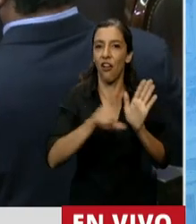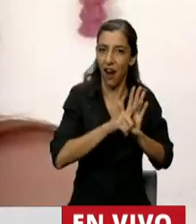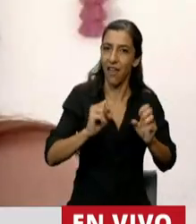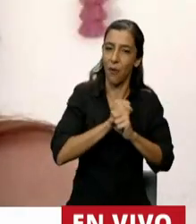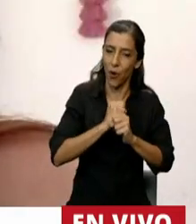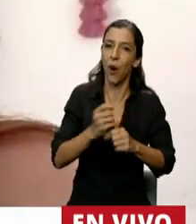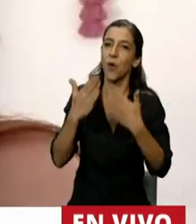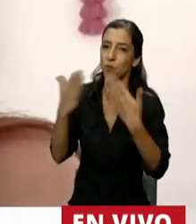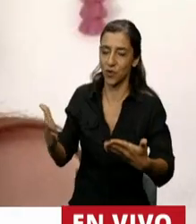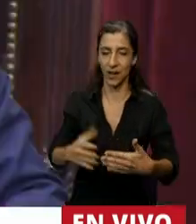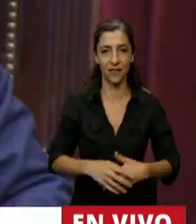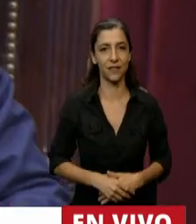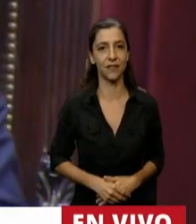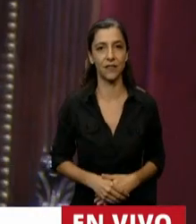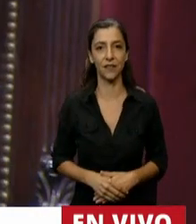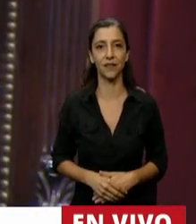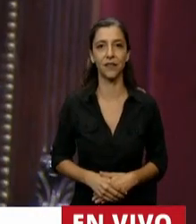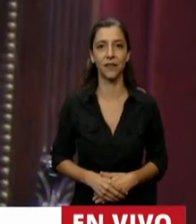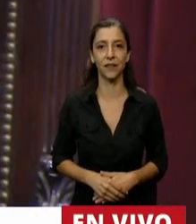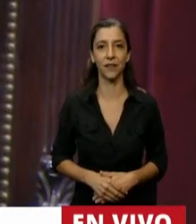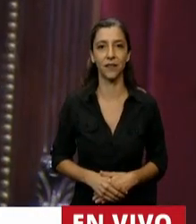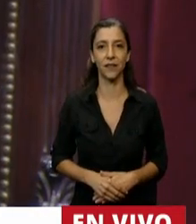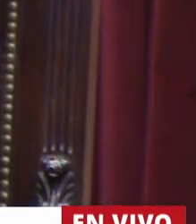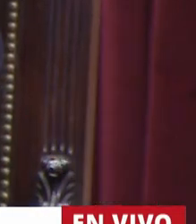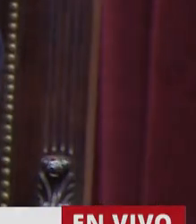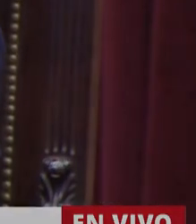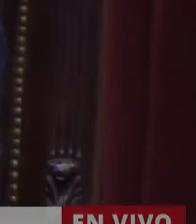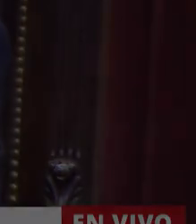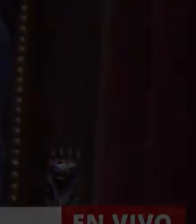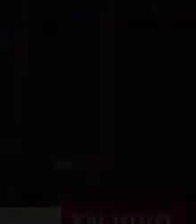Muchas gracias, diputada Lampreave.